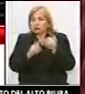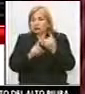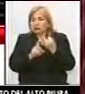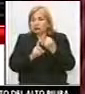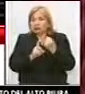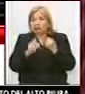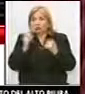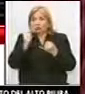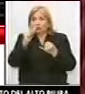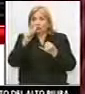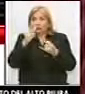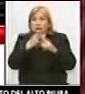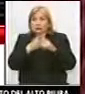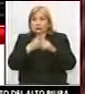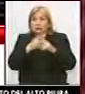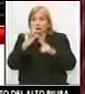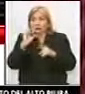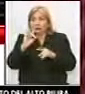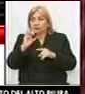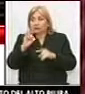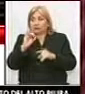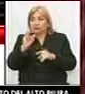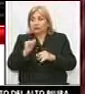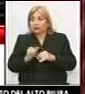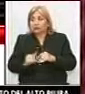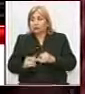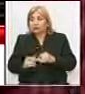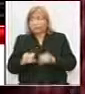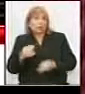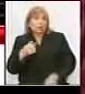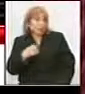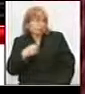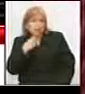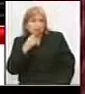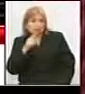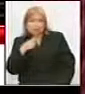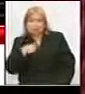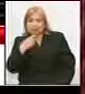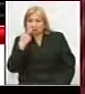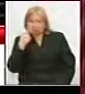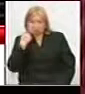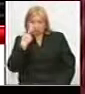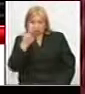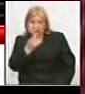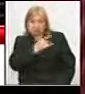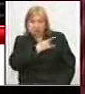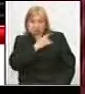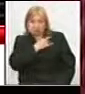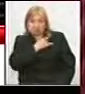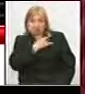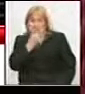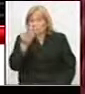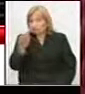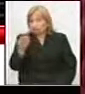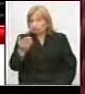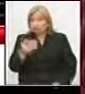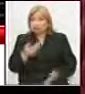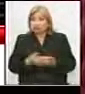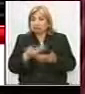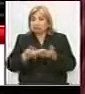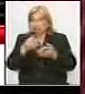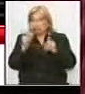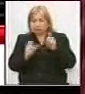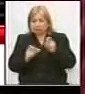señor Alex Curín Bumbacher. Lo conocí en la universidad, así como conocí al ex ministro Salvador Irizi y a mucha gente.